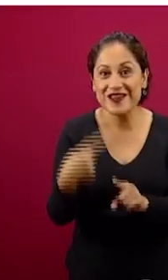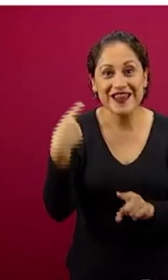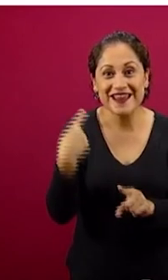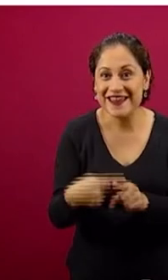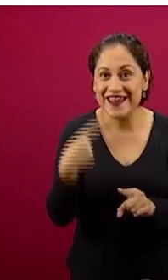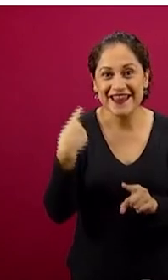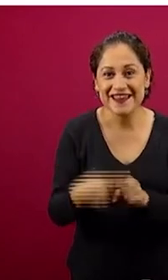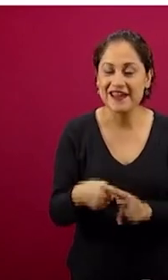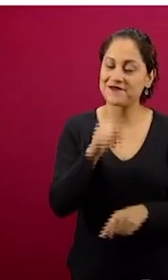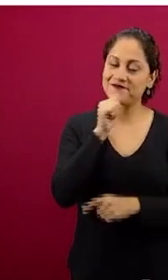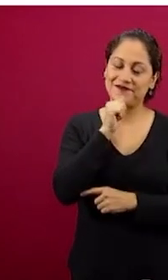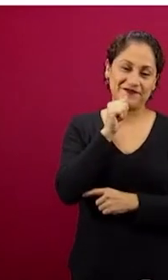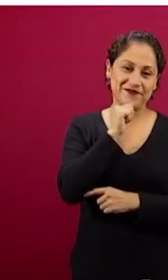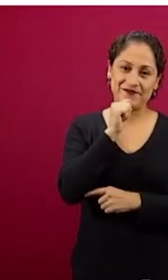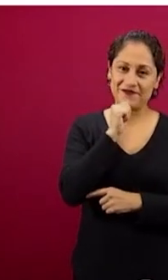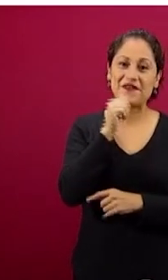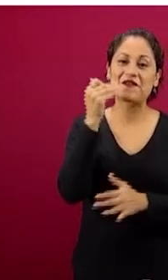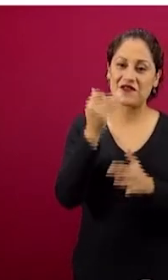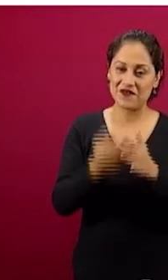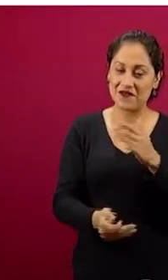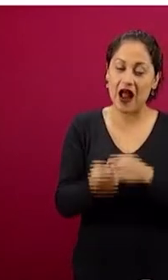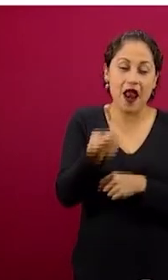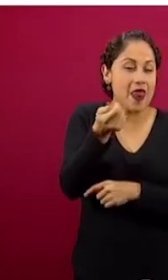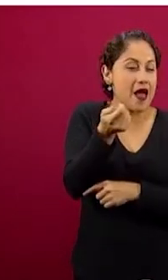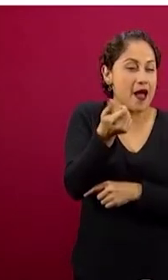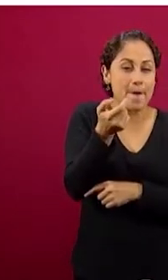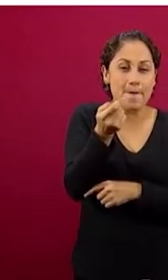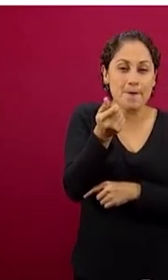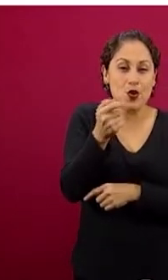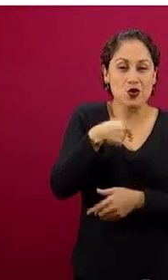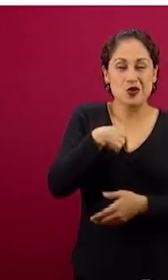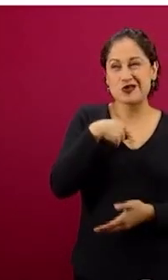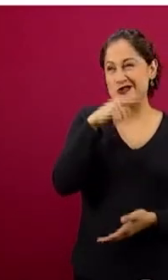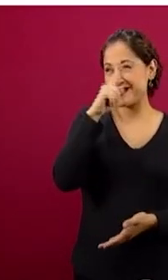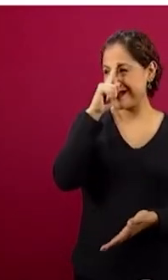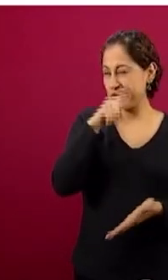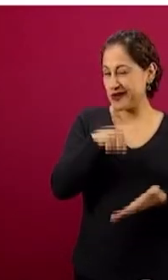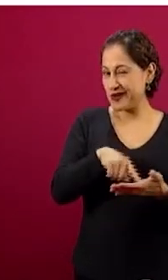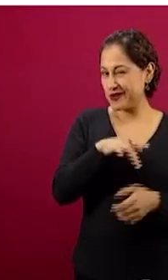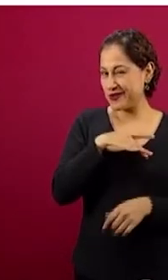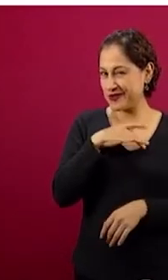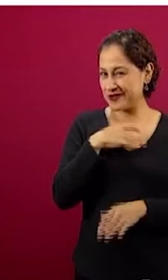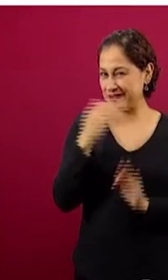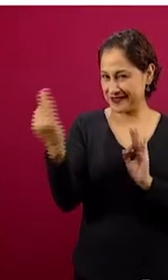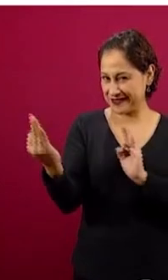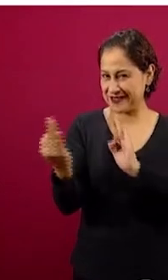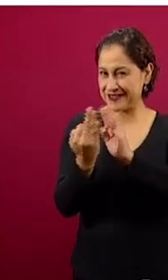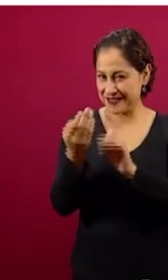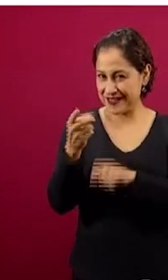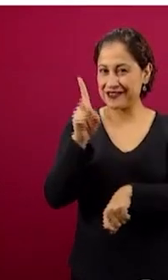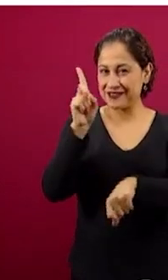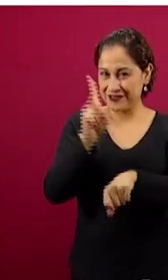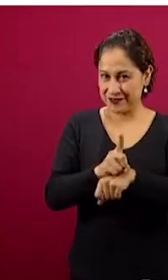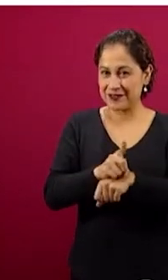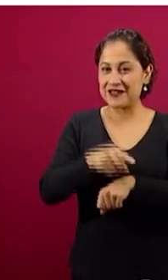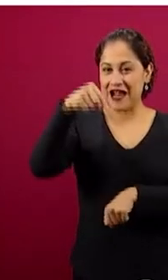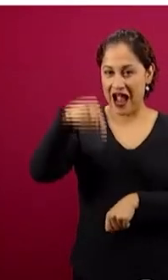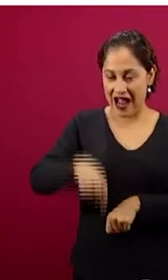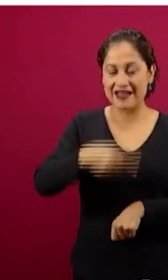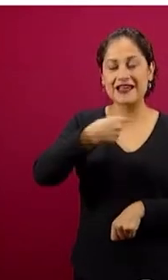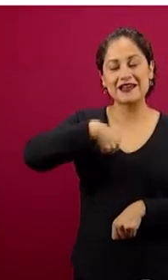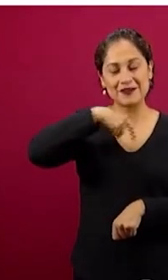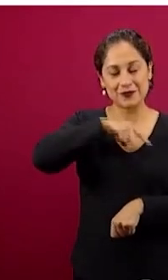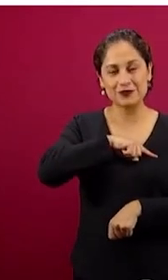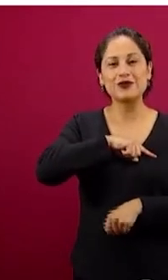falta un poquitito. Yo creo que en muy poco tiempo estaremos acá diciendo hemos llegado a la meta